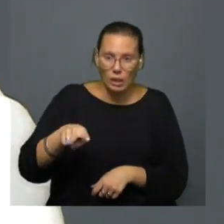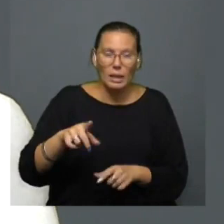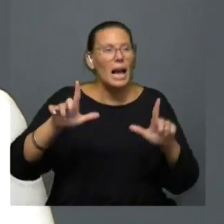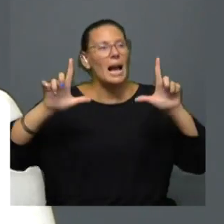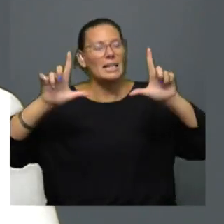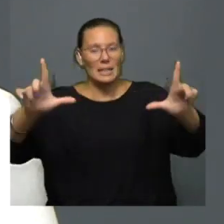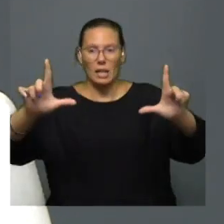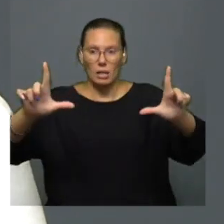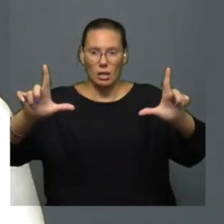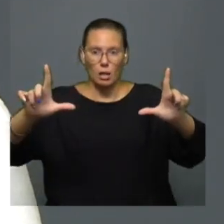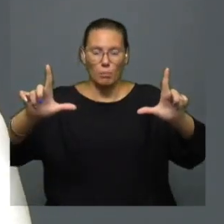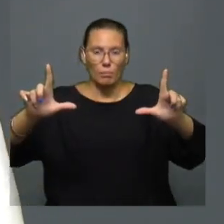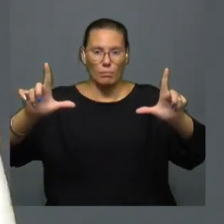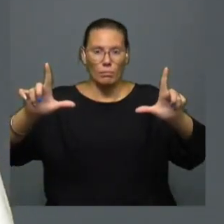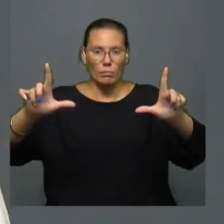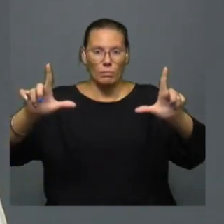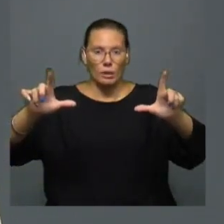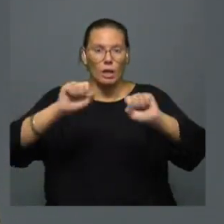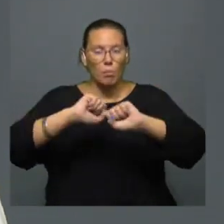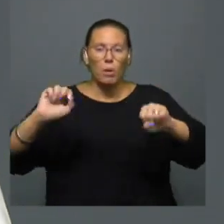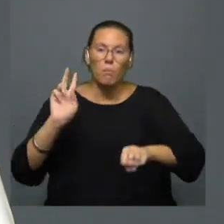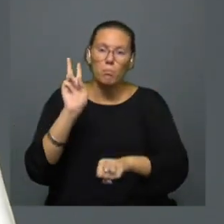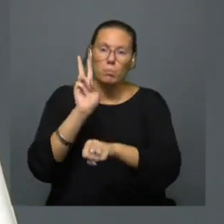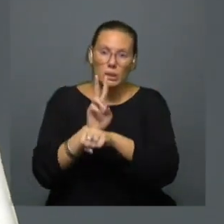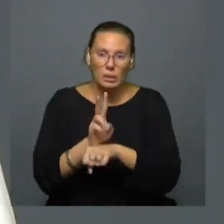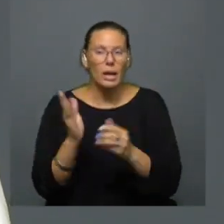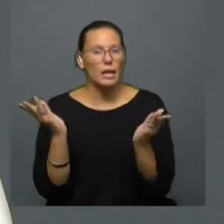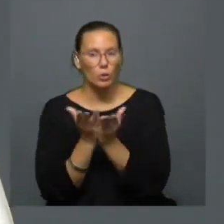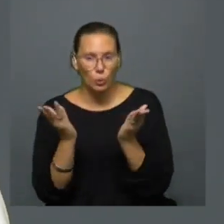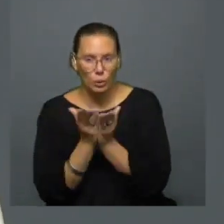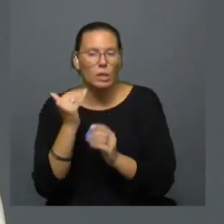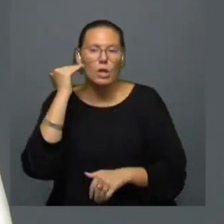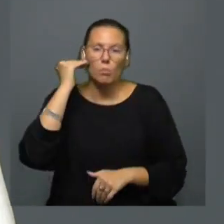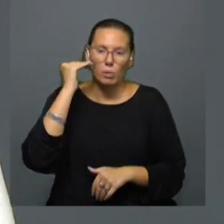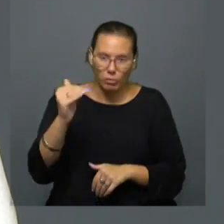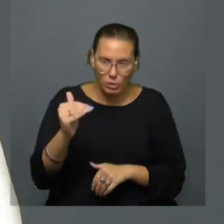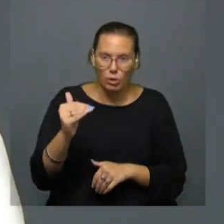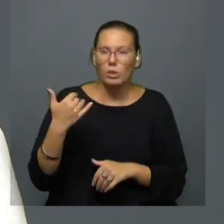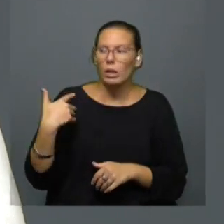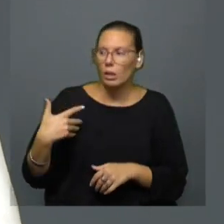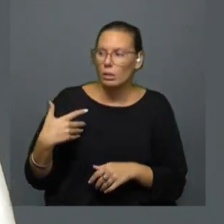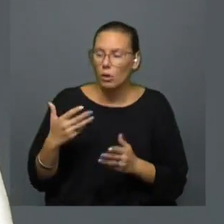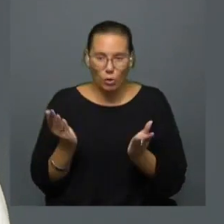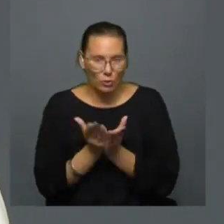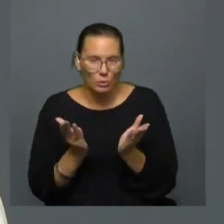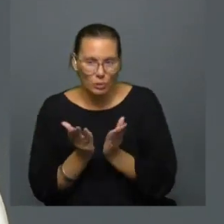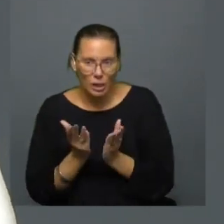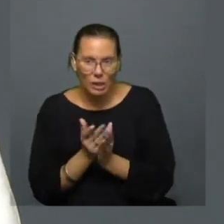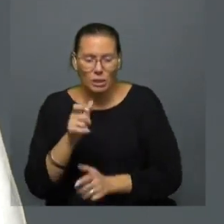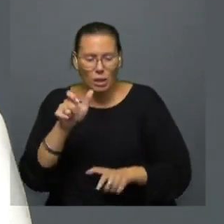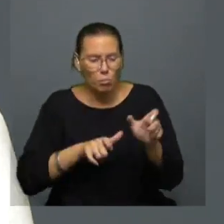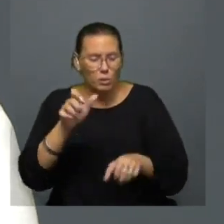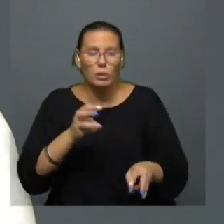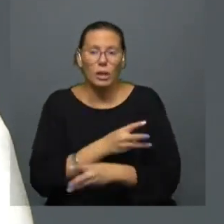cartel, que puedan visitarlo los estudiantes, los profesores con sus alumnos, la población en